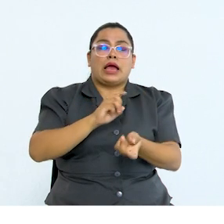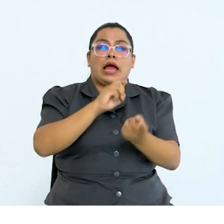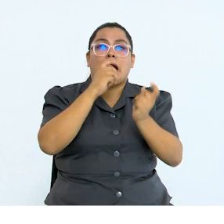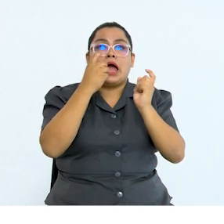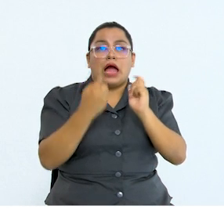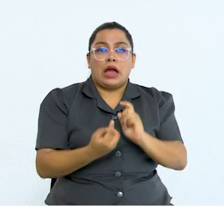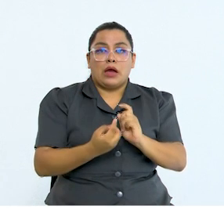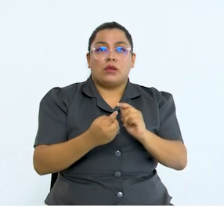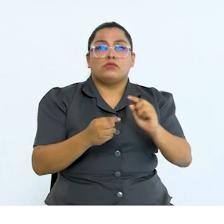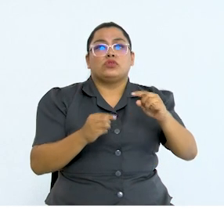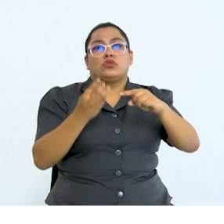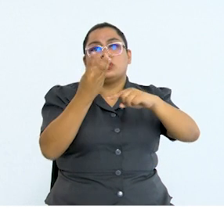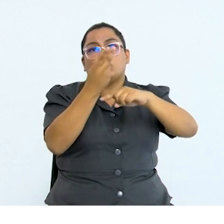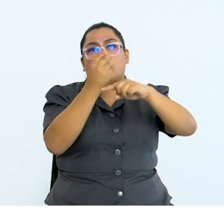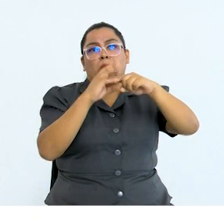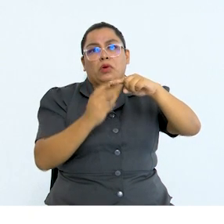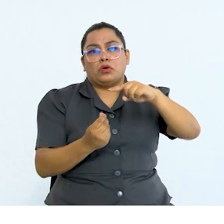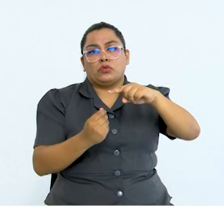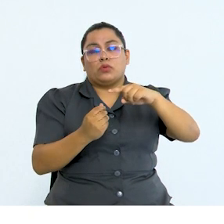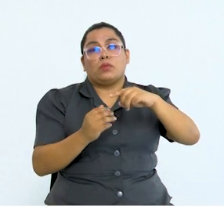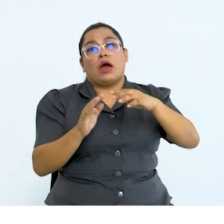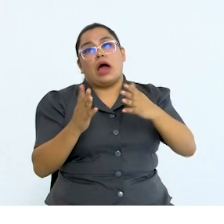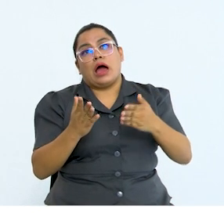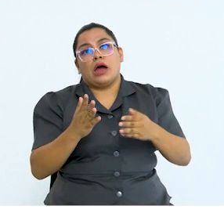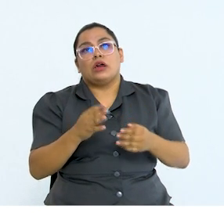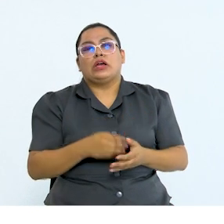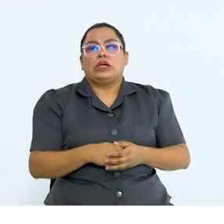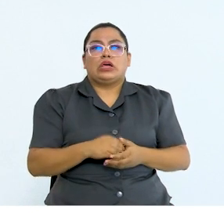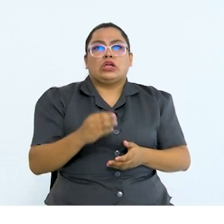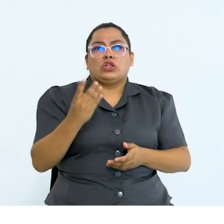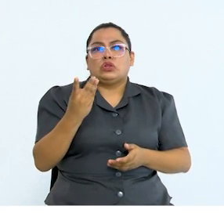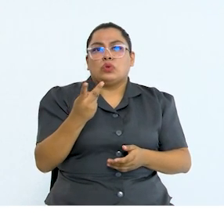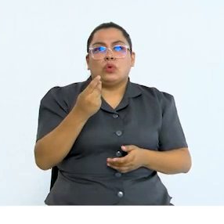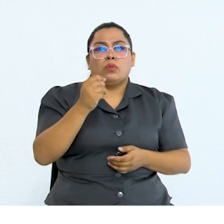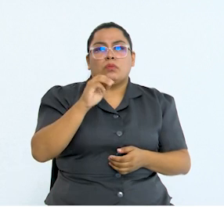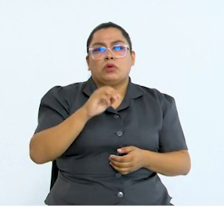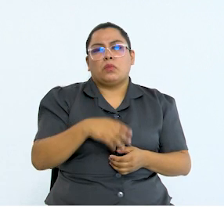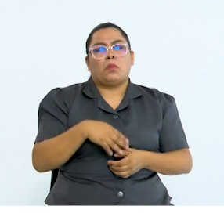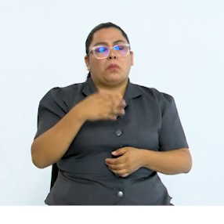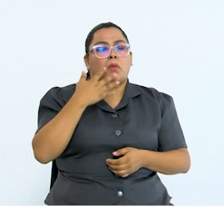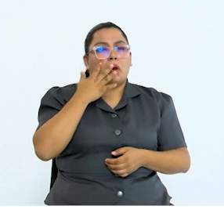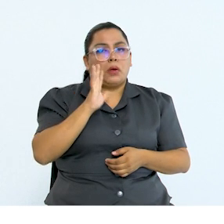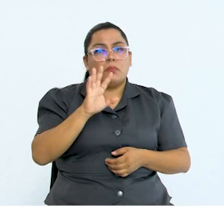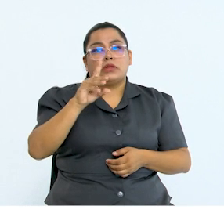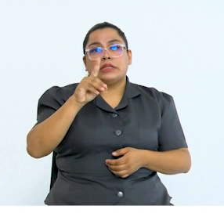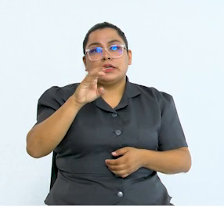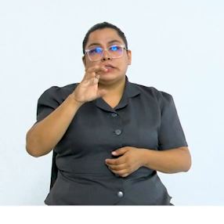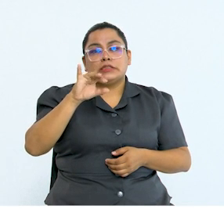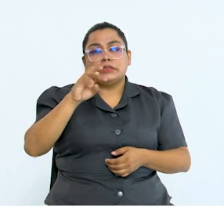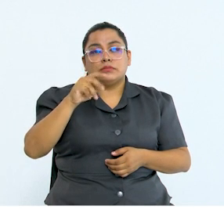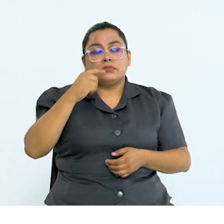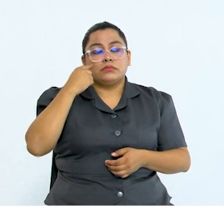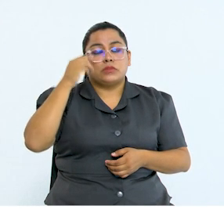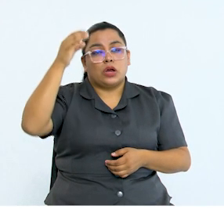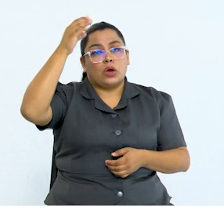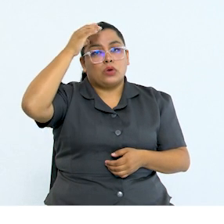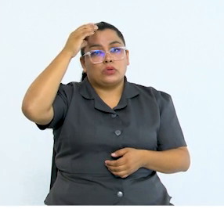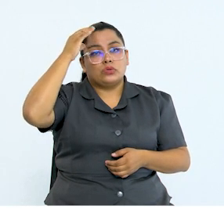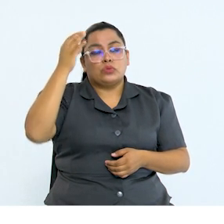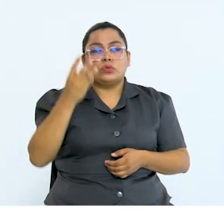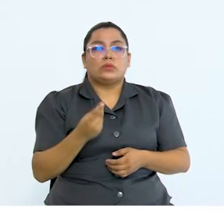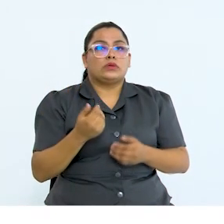a decimal y viceversa. Con respecto a las fracciones, en sexto grado se introduce el concepto de número recíproco.